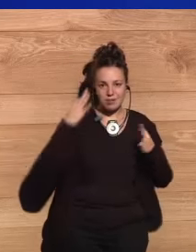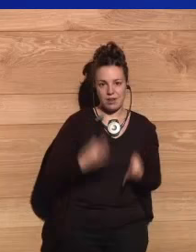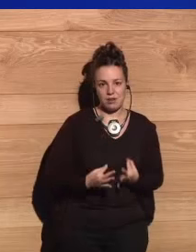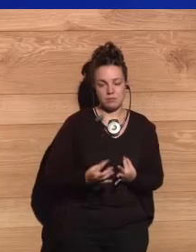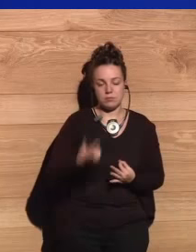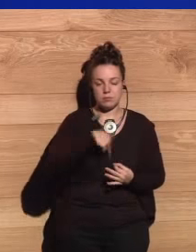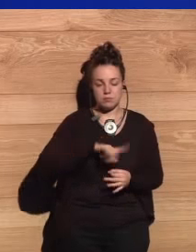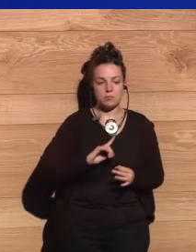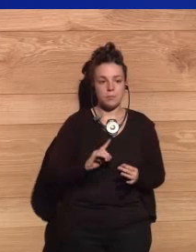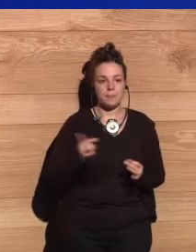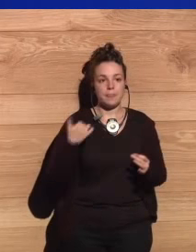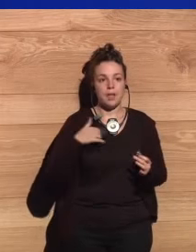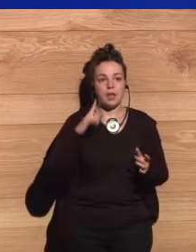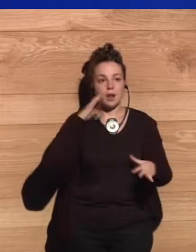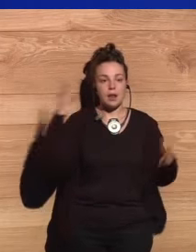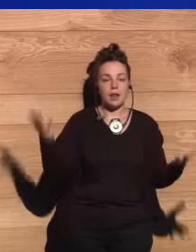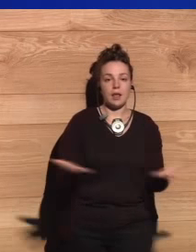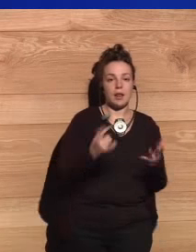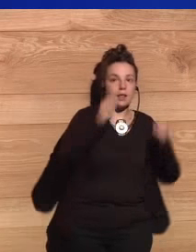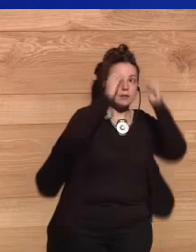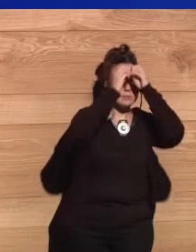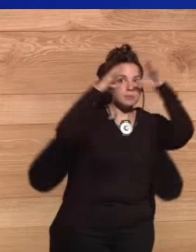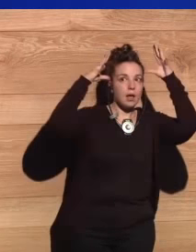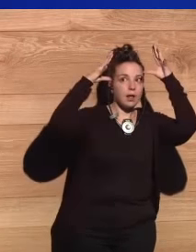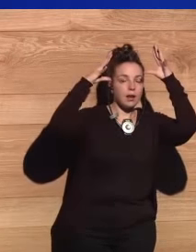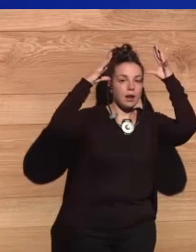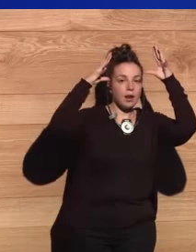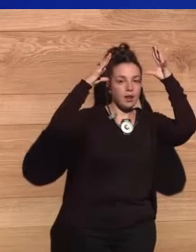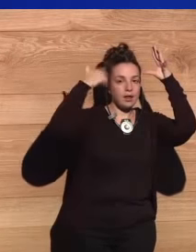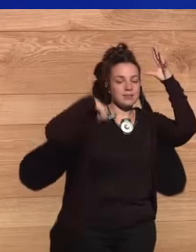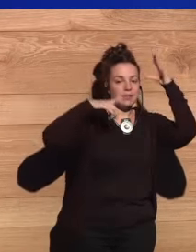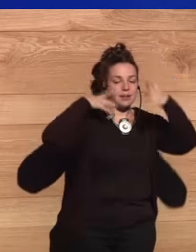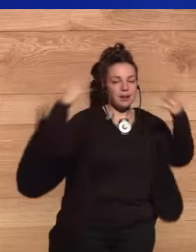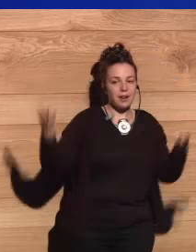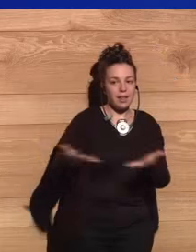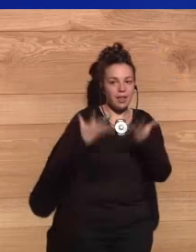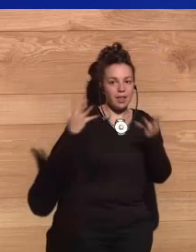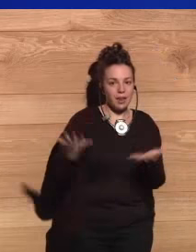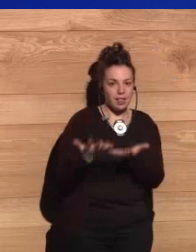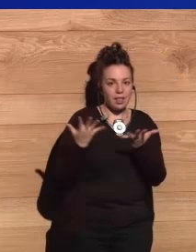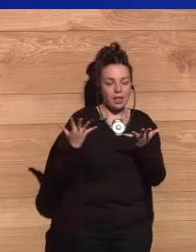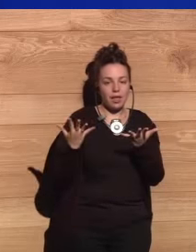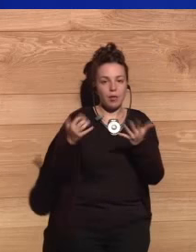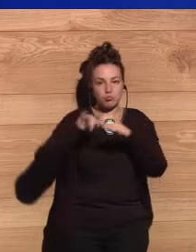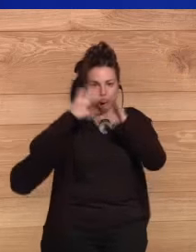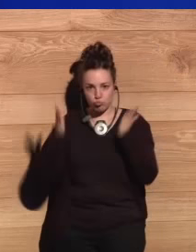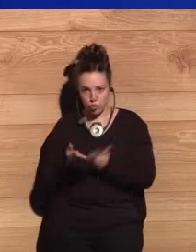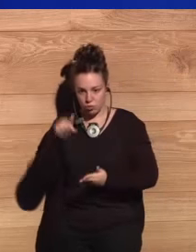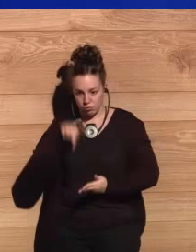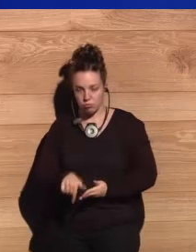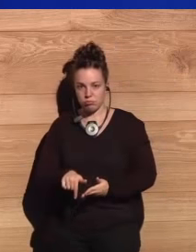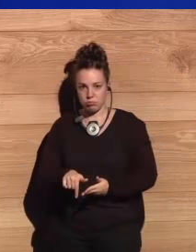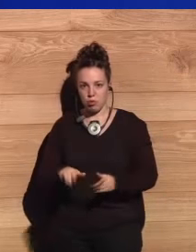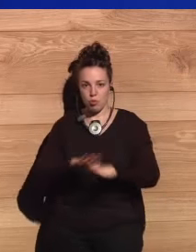Hemos pasado de la ligereza imaginaria a la ligereza en